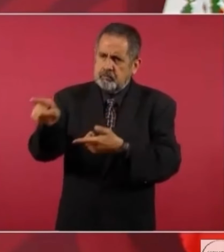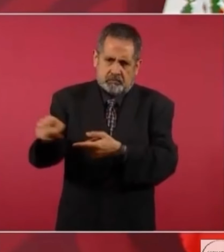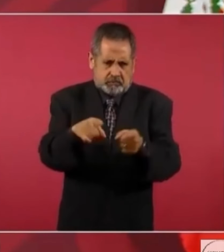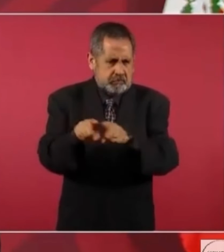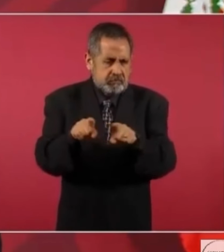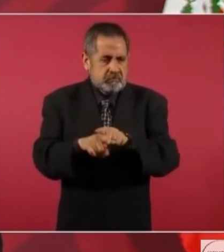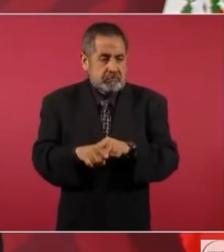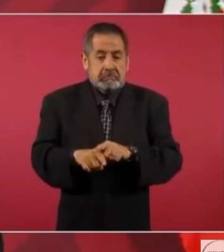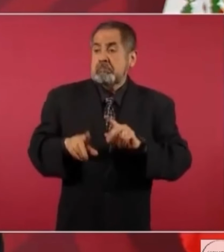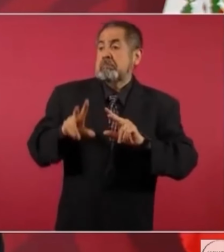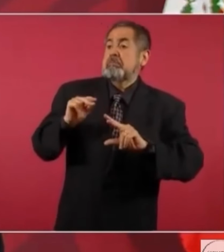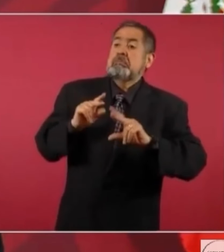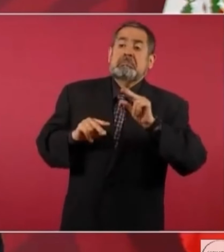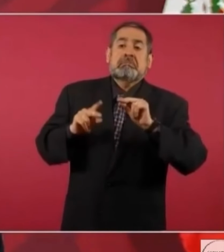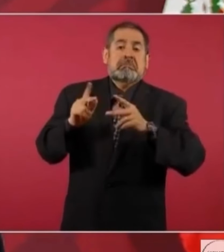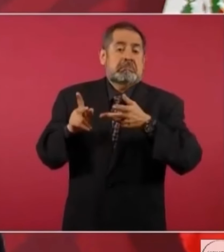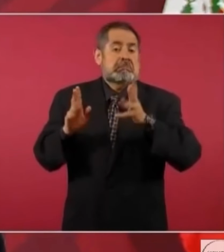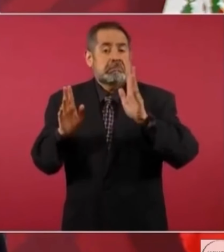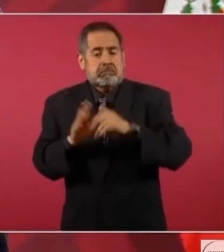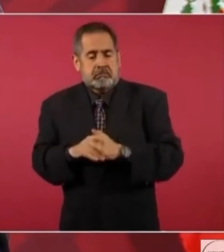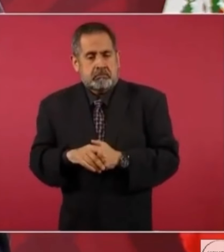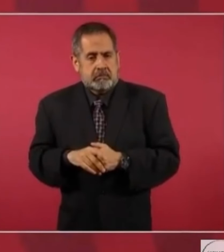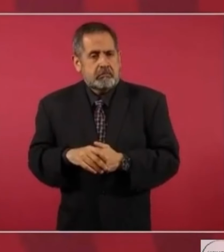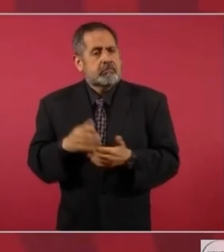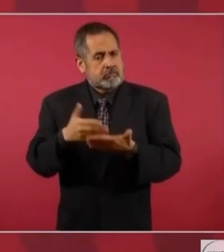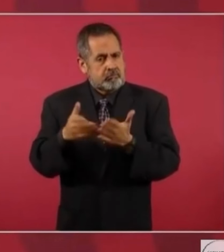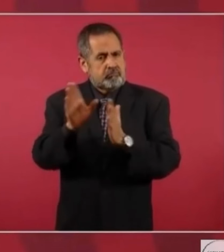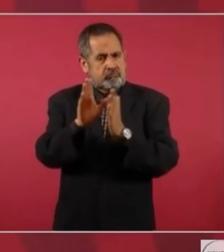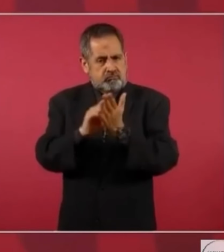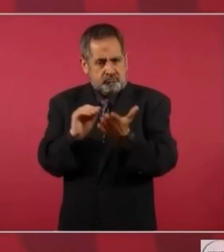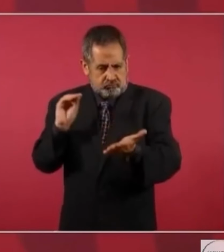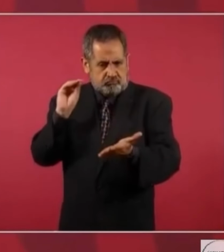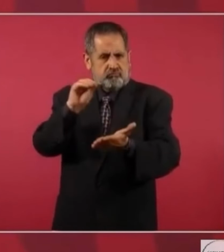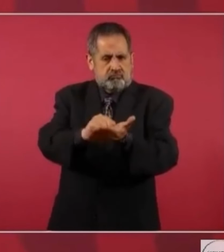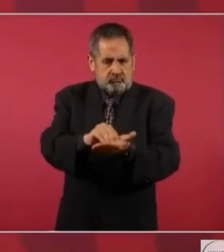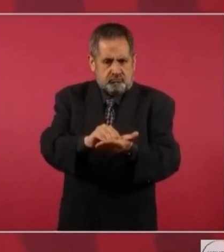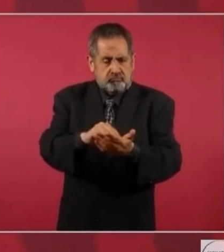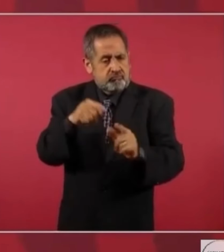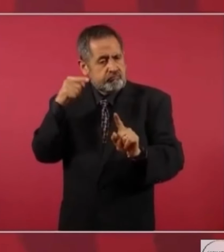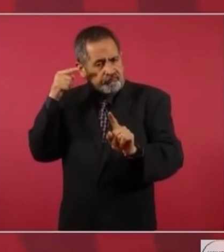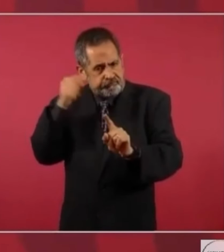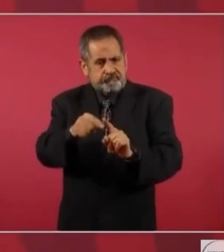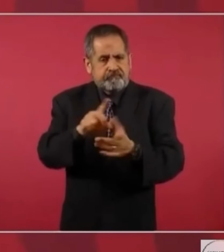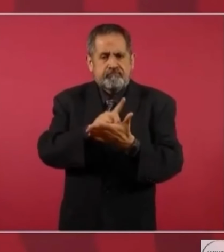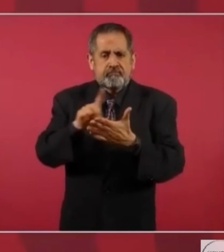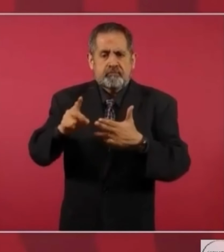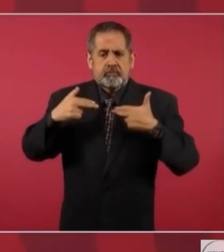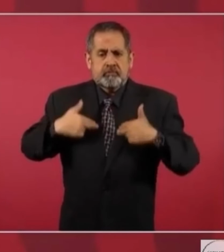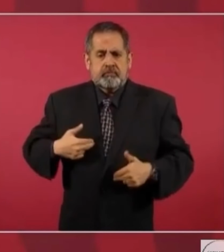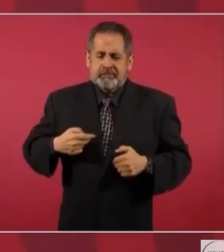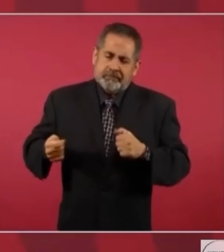y que se pone el acento en la defensa de los Derechos Humanos